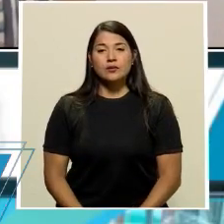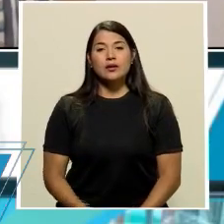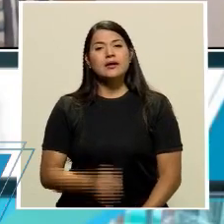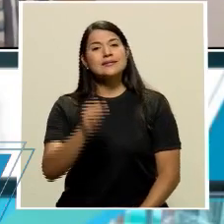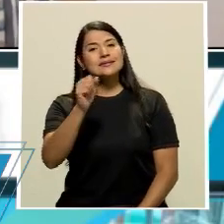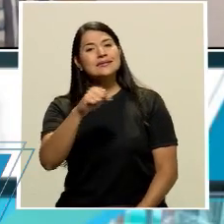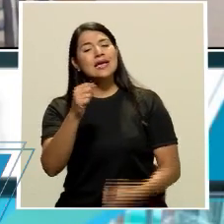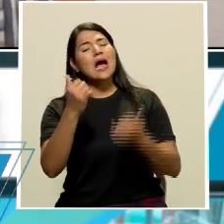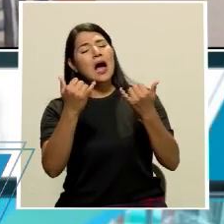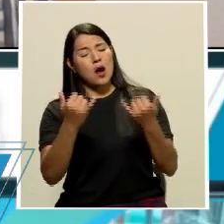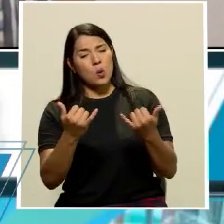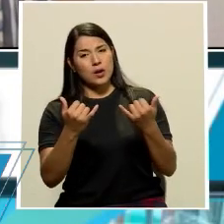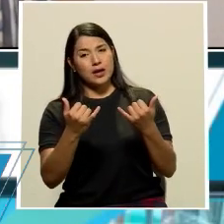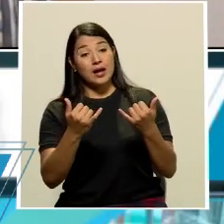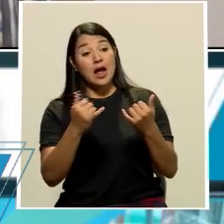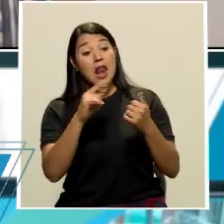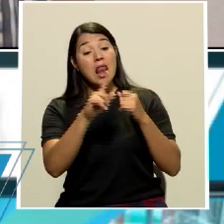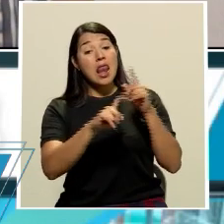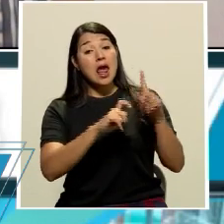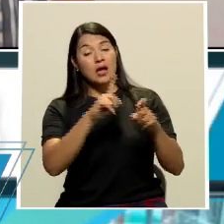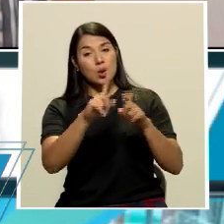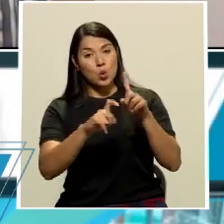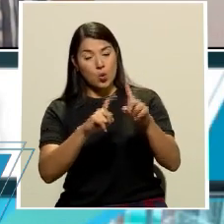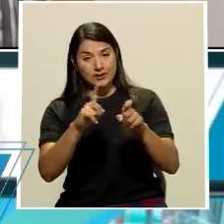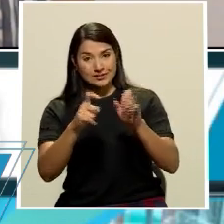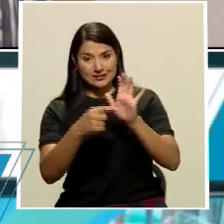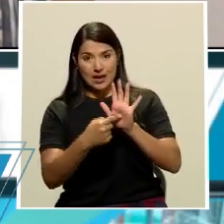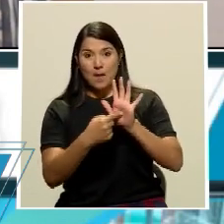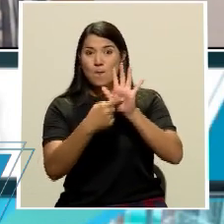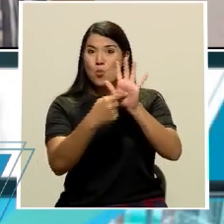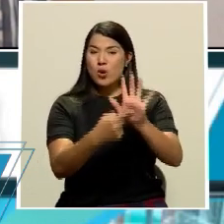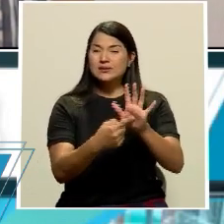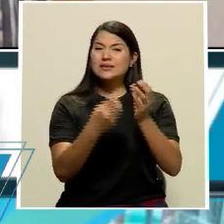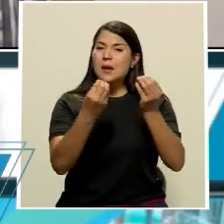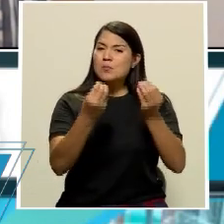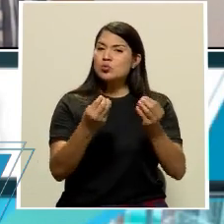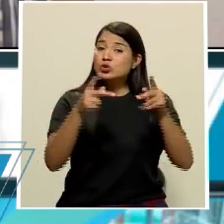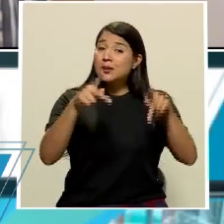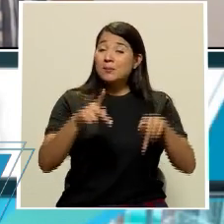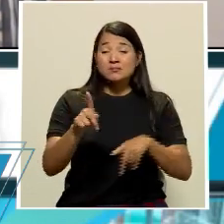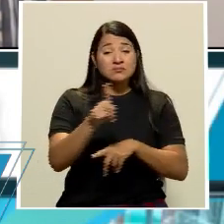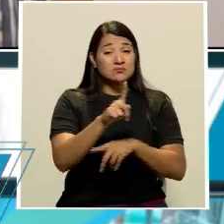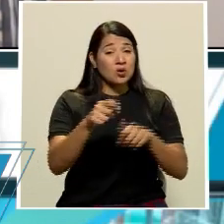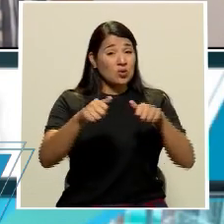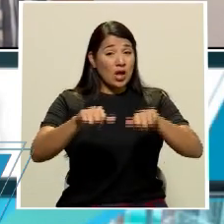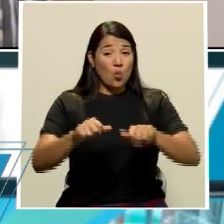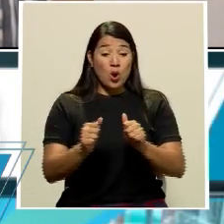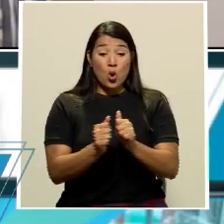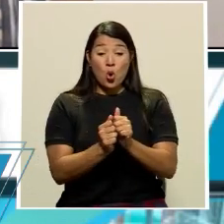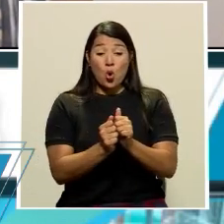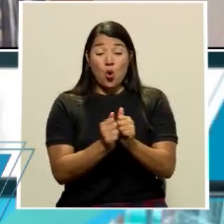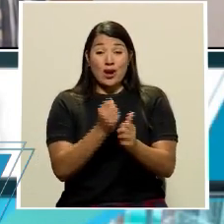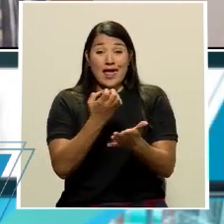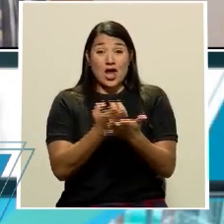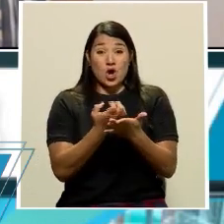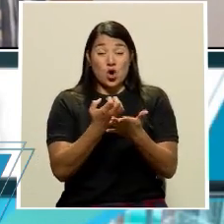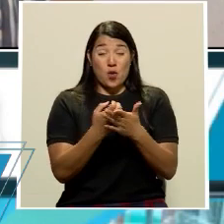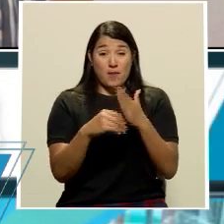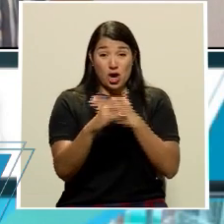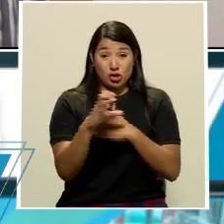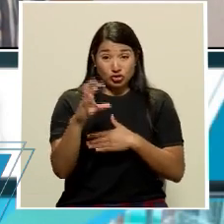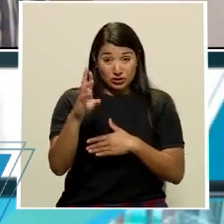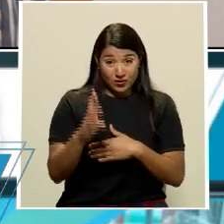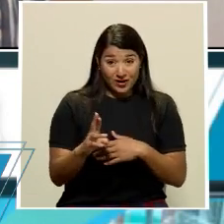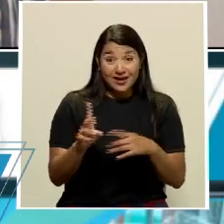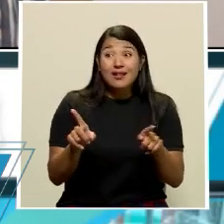Así es. Ahora, a pesar de que la encuesta muestra desaprobación en cuanto al rumbo económico, también